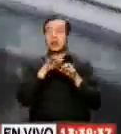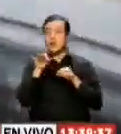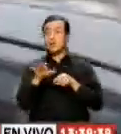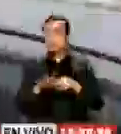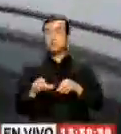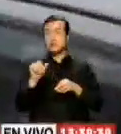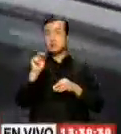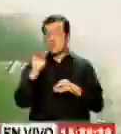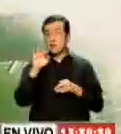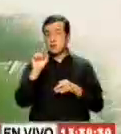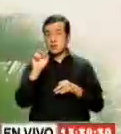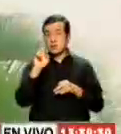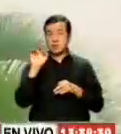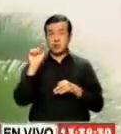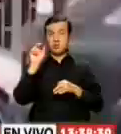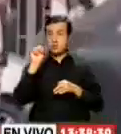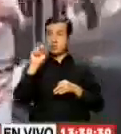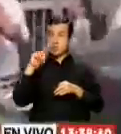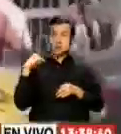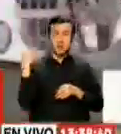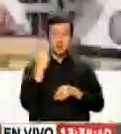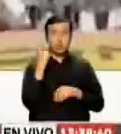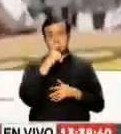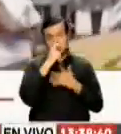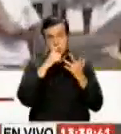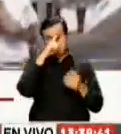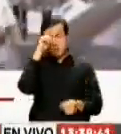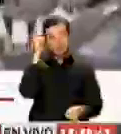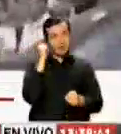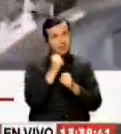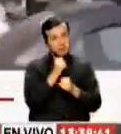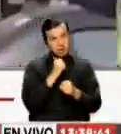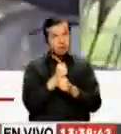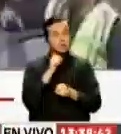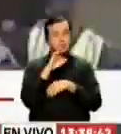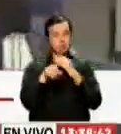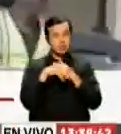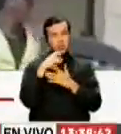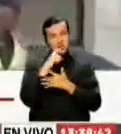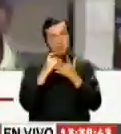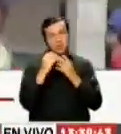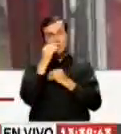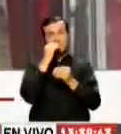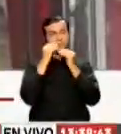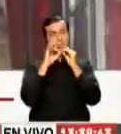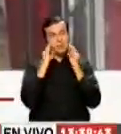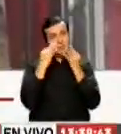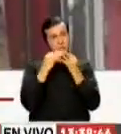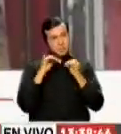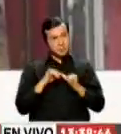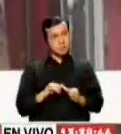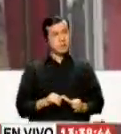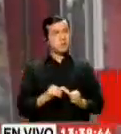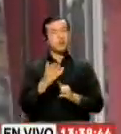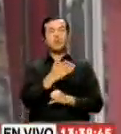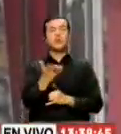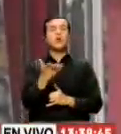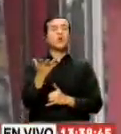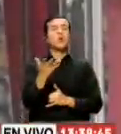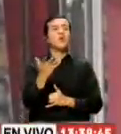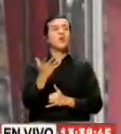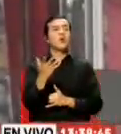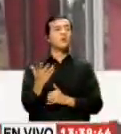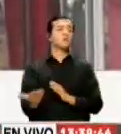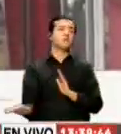Todos necesitamos trabajar, todos necesitamos salir adelante, nosotros todos necesitamos llevar el pan de cada día a la casa. Entonces, ¿ellos qué más recurren? Nos